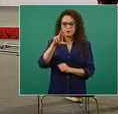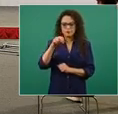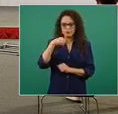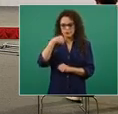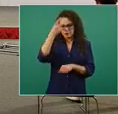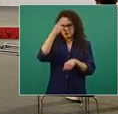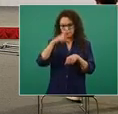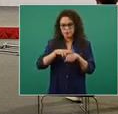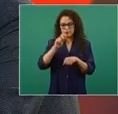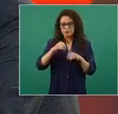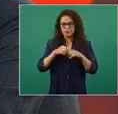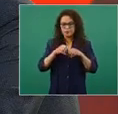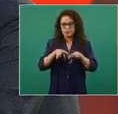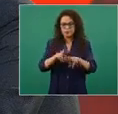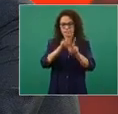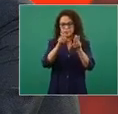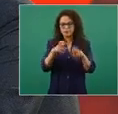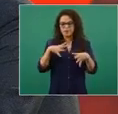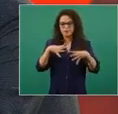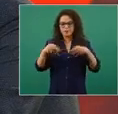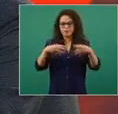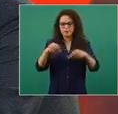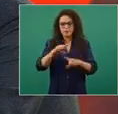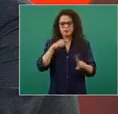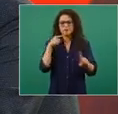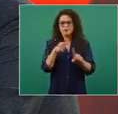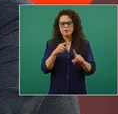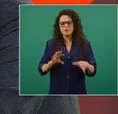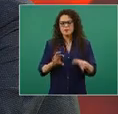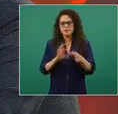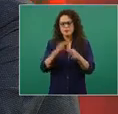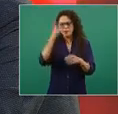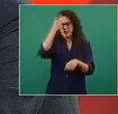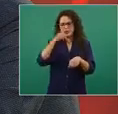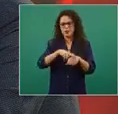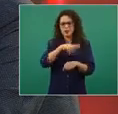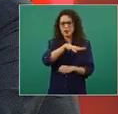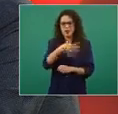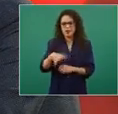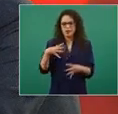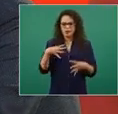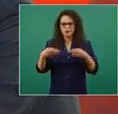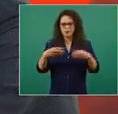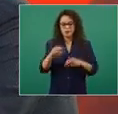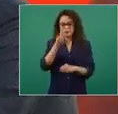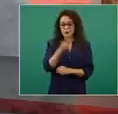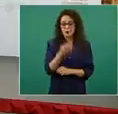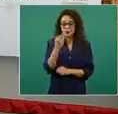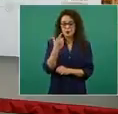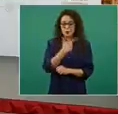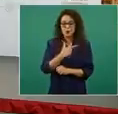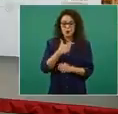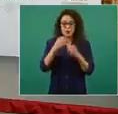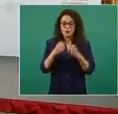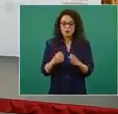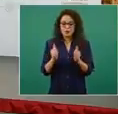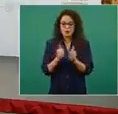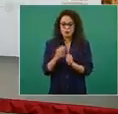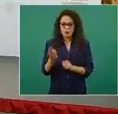Información Epidemiológica, pertenece a la Dirección General de Epidemiología y es un gusto que estemos con